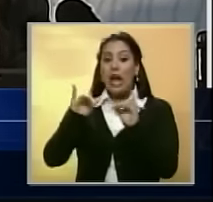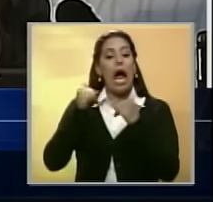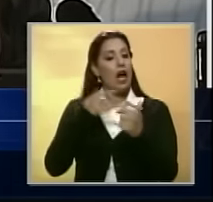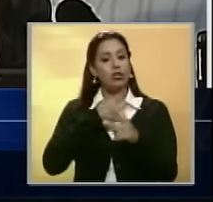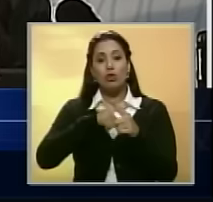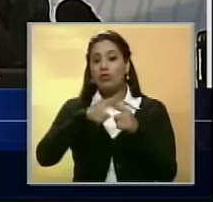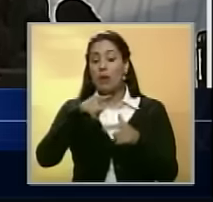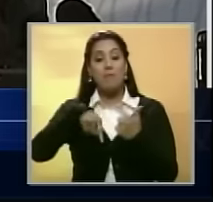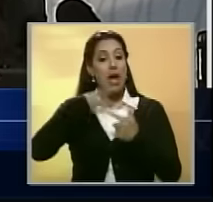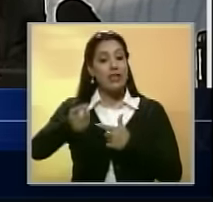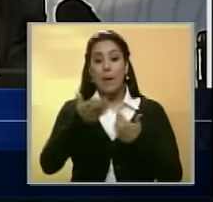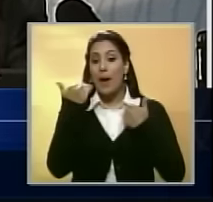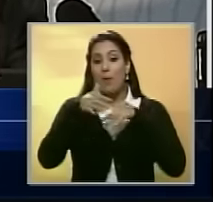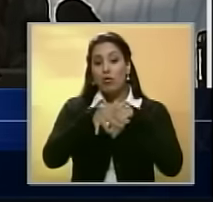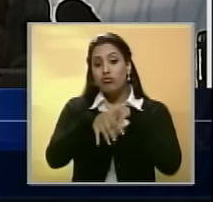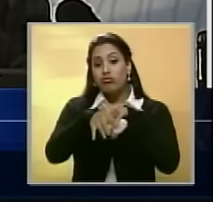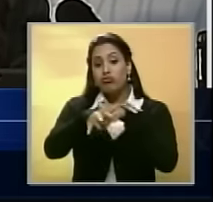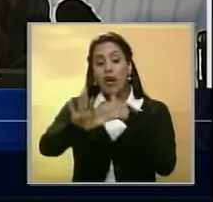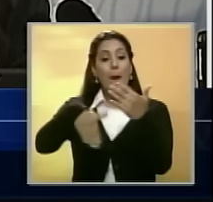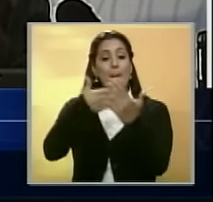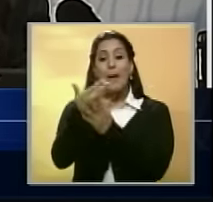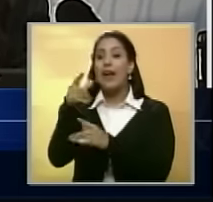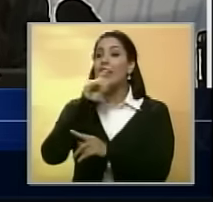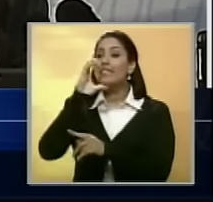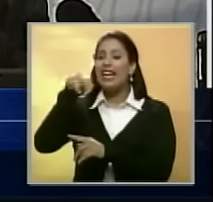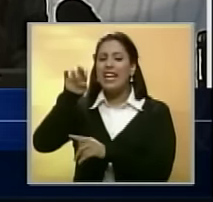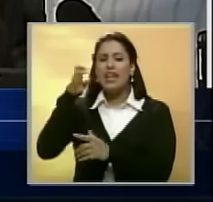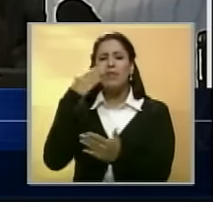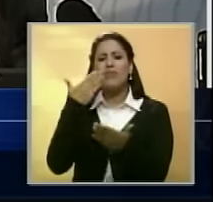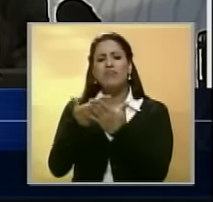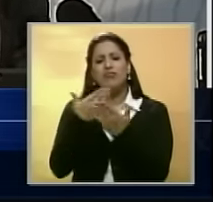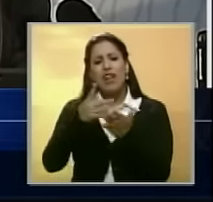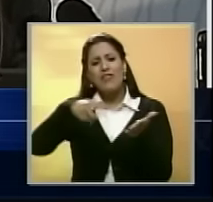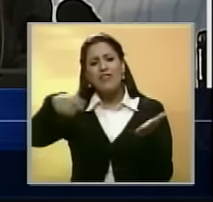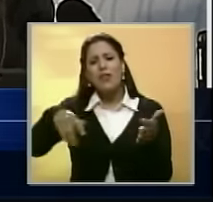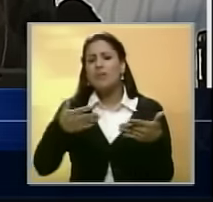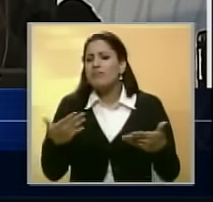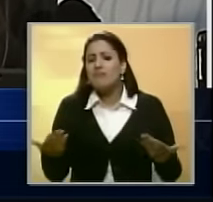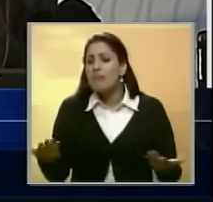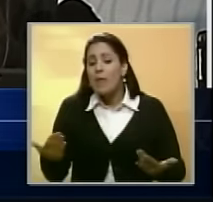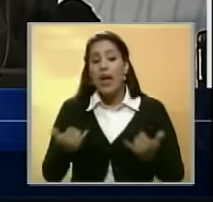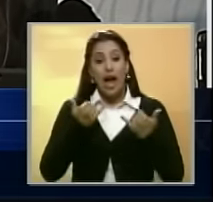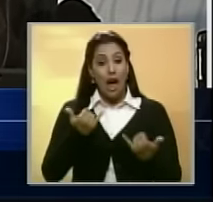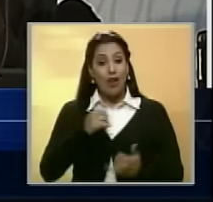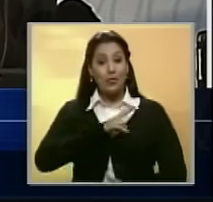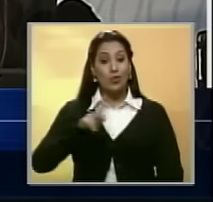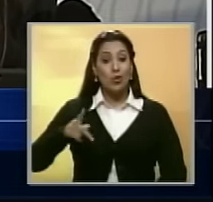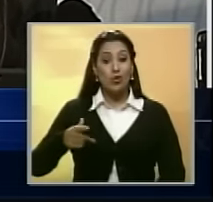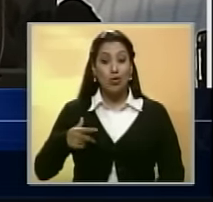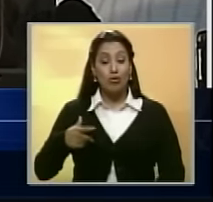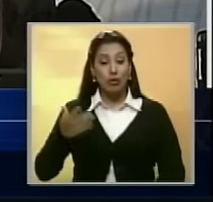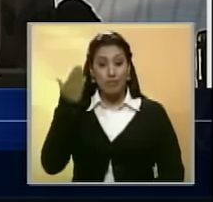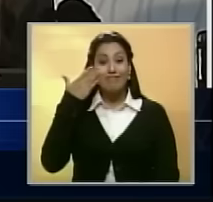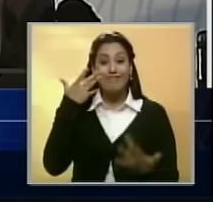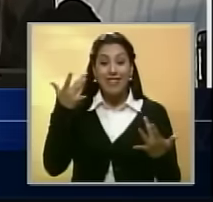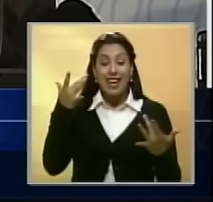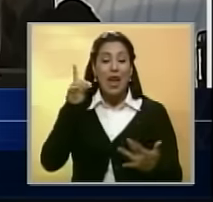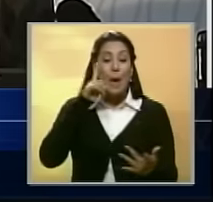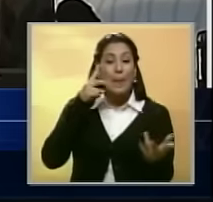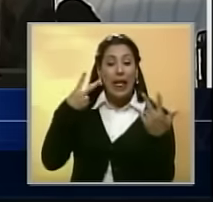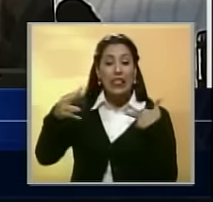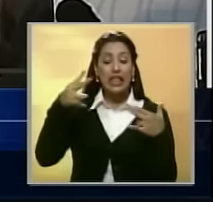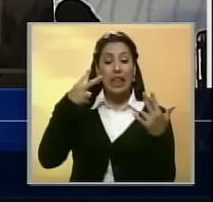para pedirle al Consejo Nacional Electoral que queremos validar nuestra firma. Nosotros, fíjense la